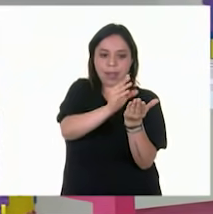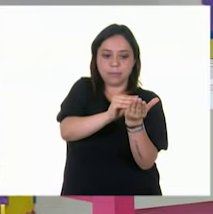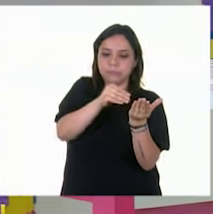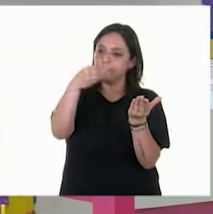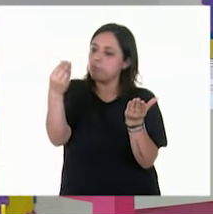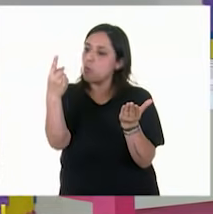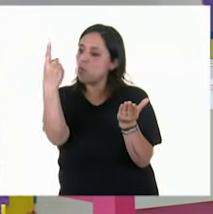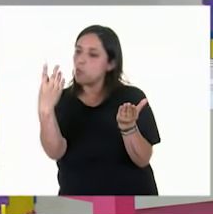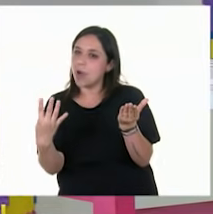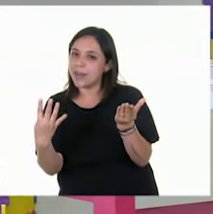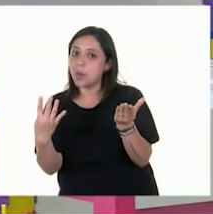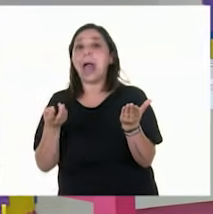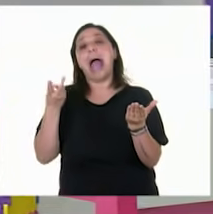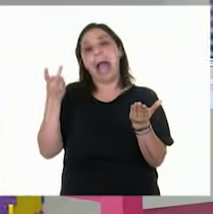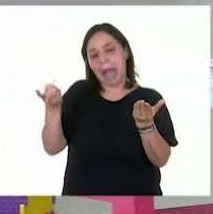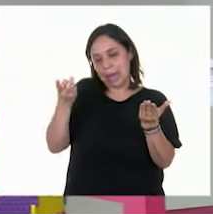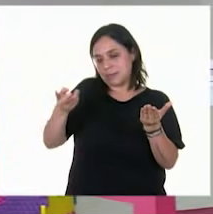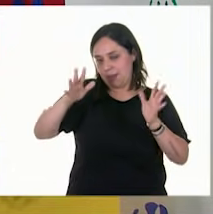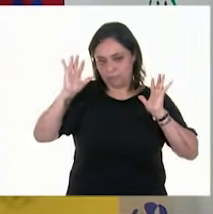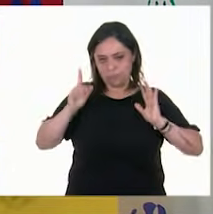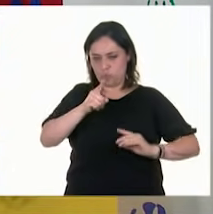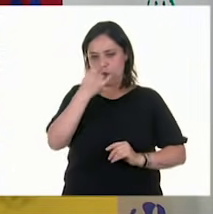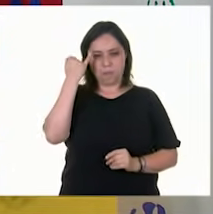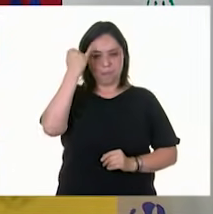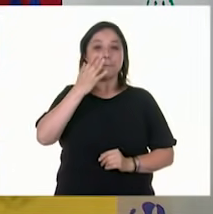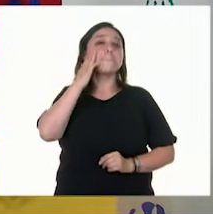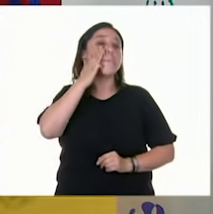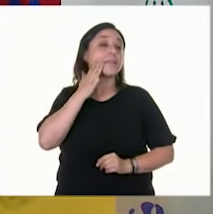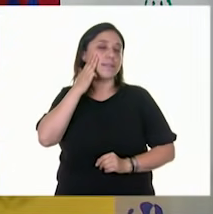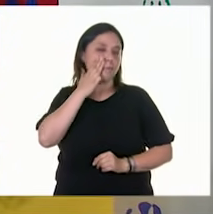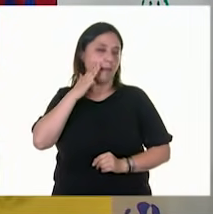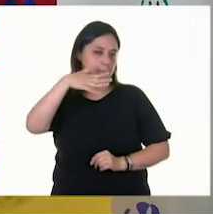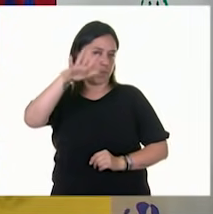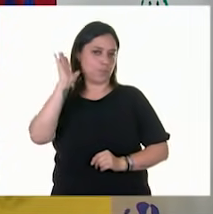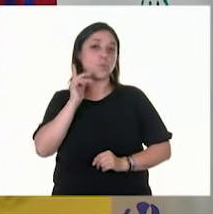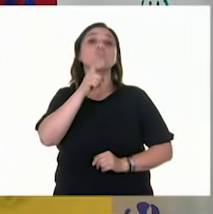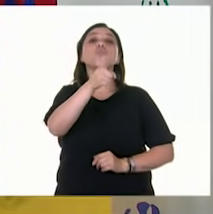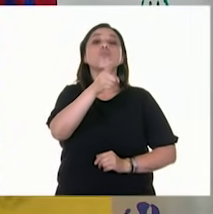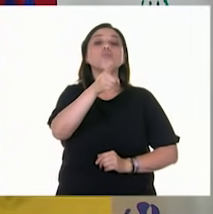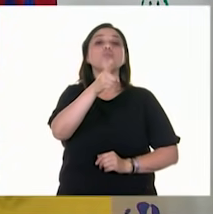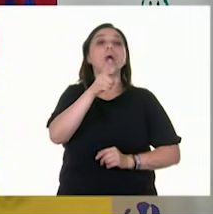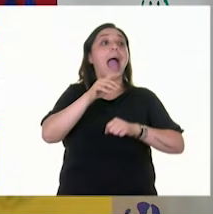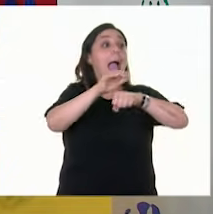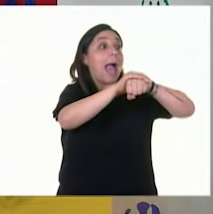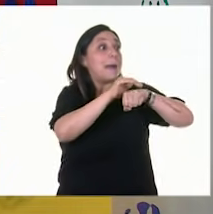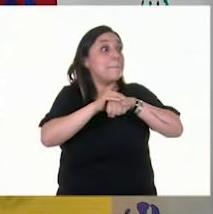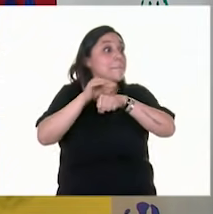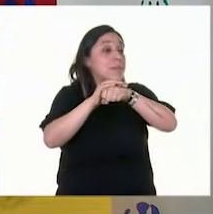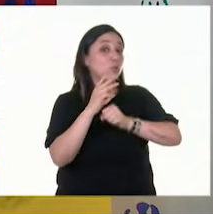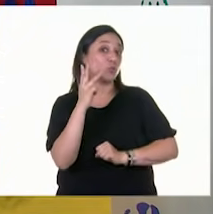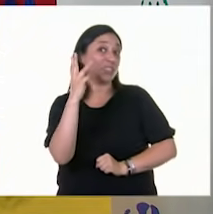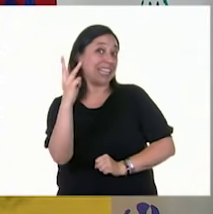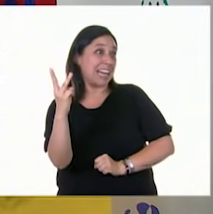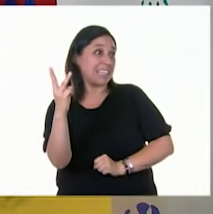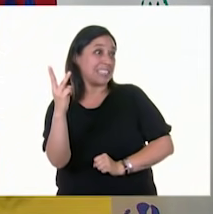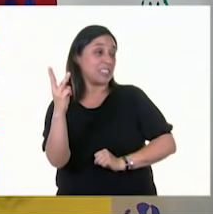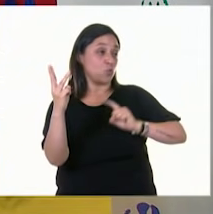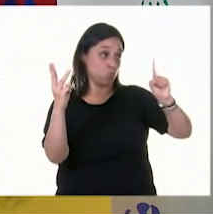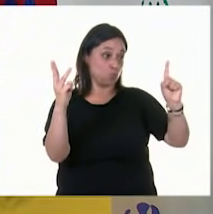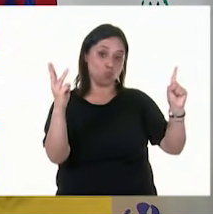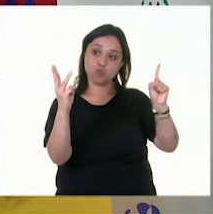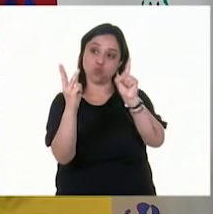manzana. Ok, entonces vamos a poner la situación. Imagínate que tú tienes una manzana. Exacto. Y la vas a repartir entre tus 3 amigos. Entonces contigo serían